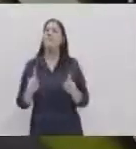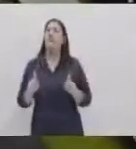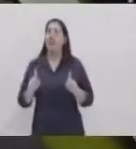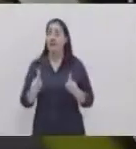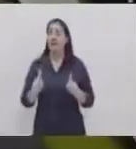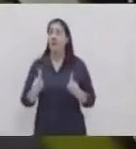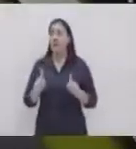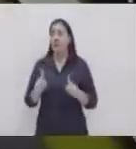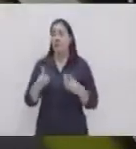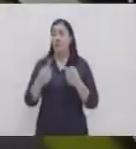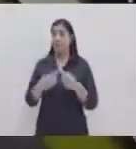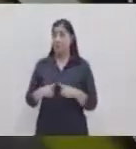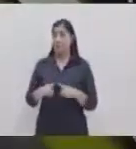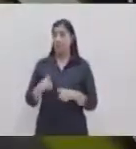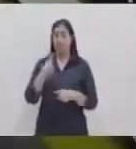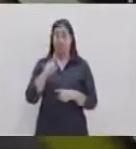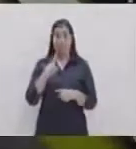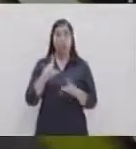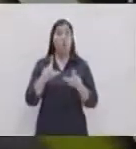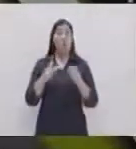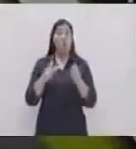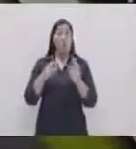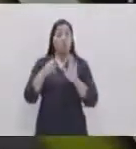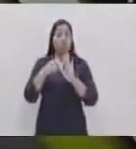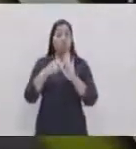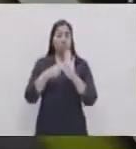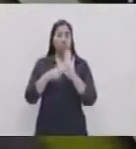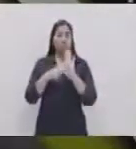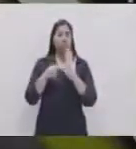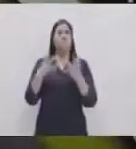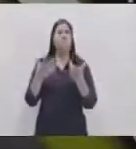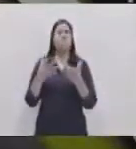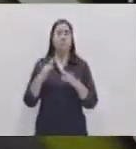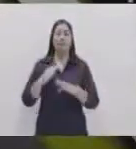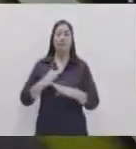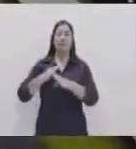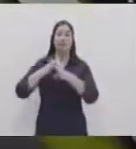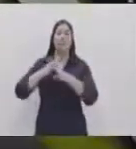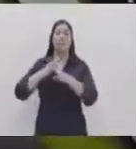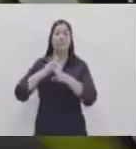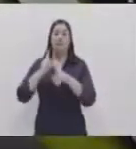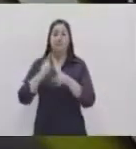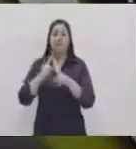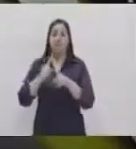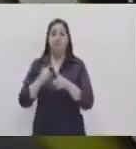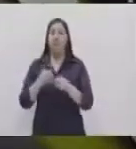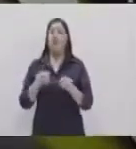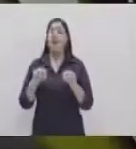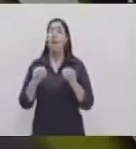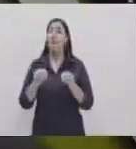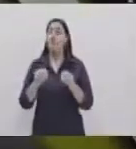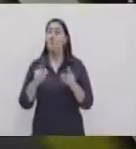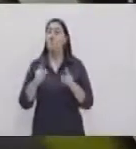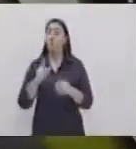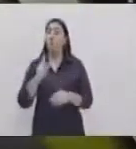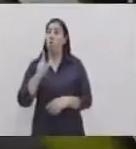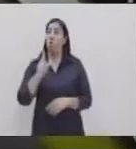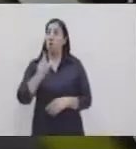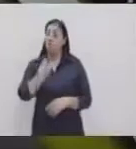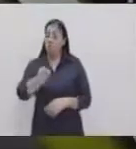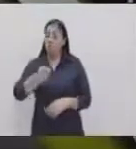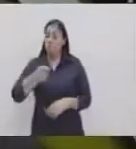las medidas de seguridad que se deben girar en torno a la manipulación de ellos son muy